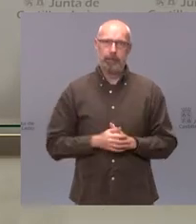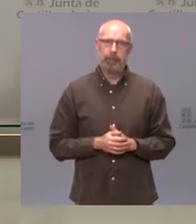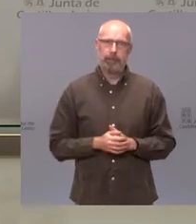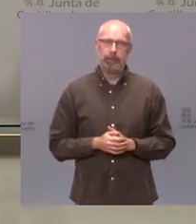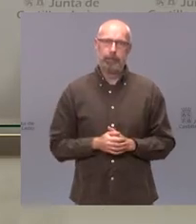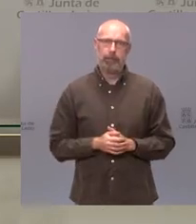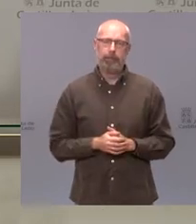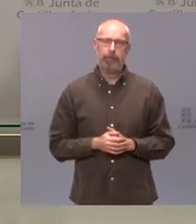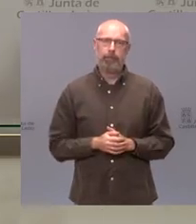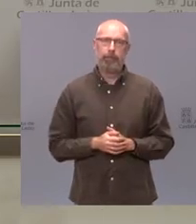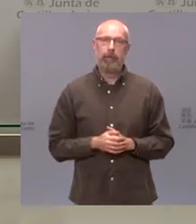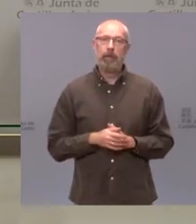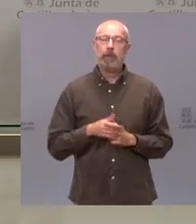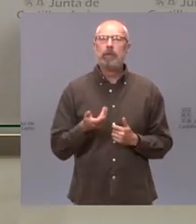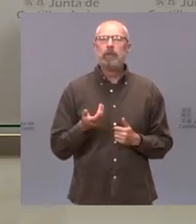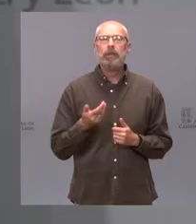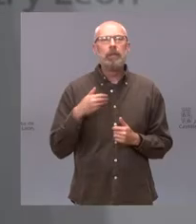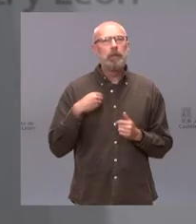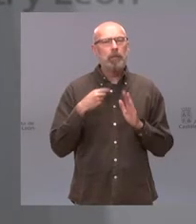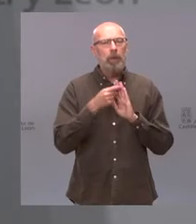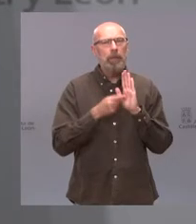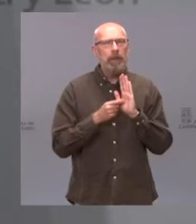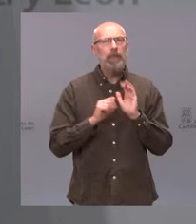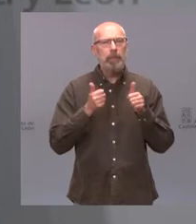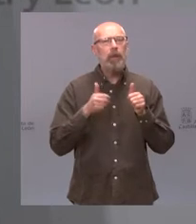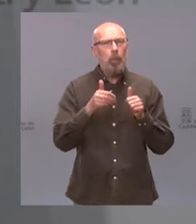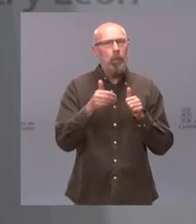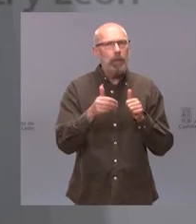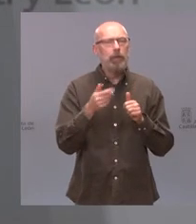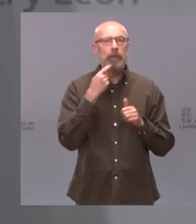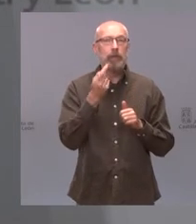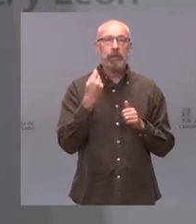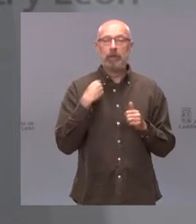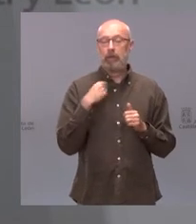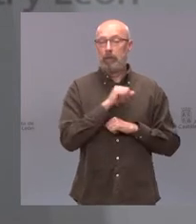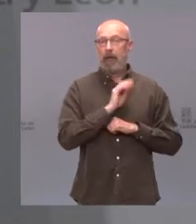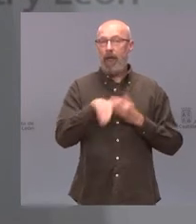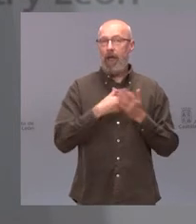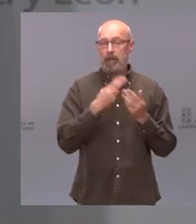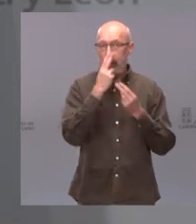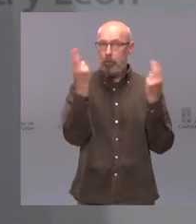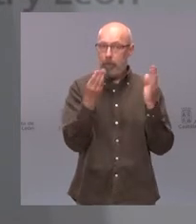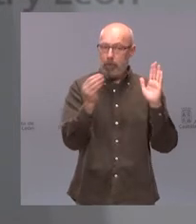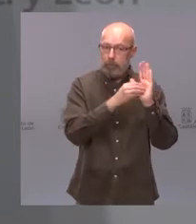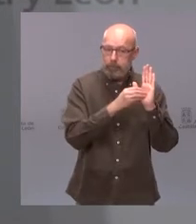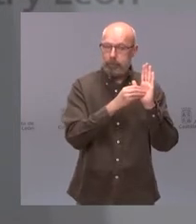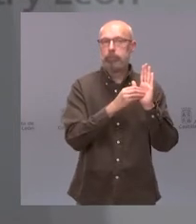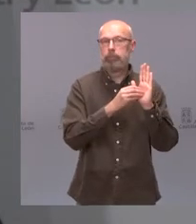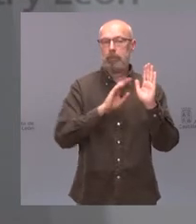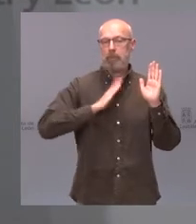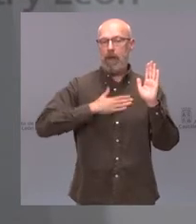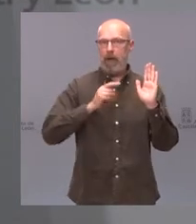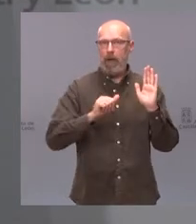¿Cuándo entrarían en vigor las...? Entrarían en vigor al día siguiente de la publicación, creo, pero no te lo puedo decir, creo que este fin de semana,